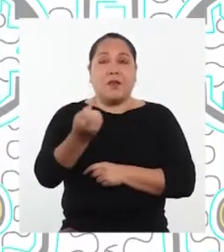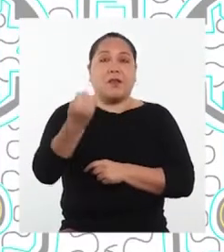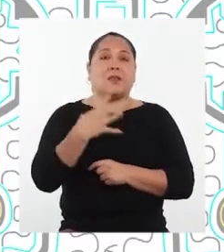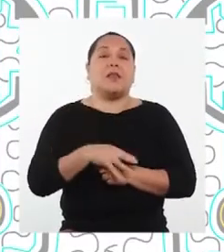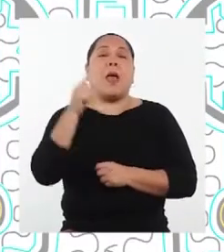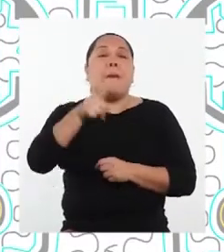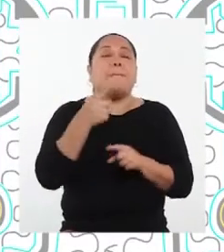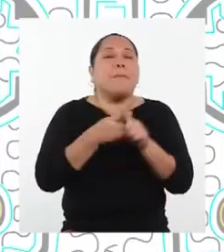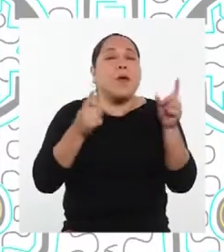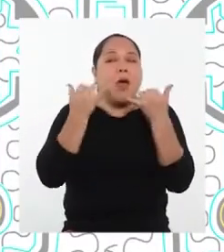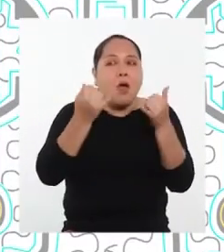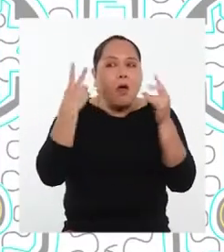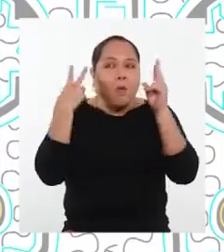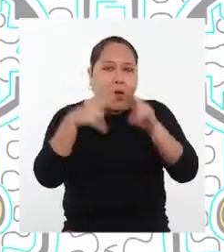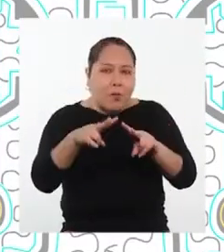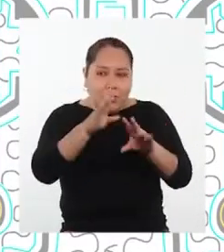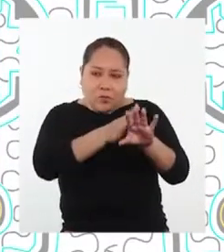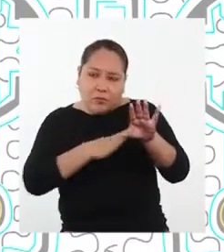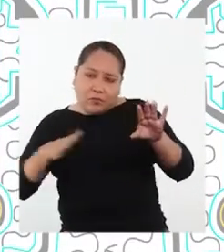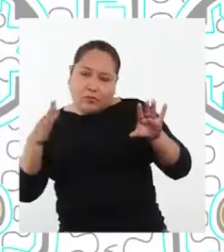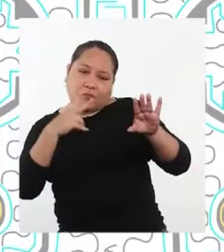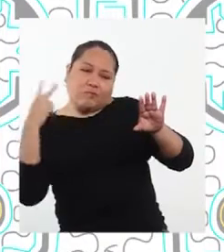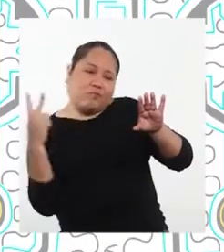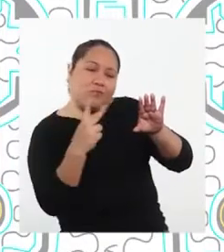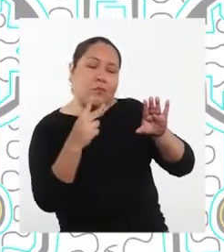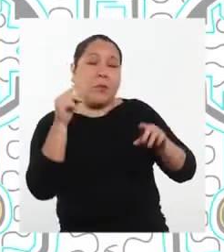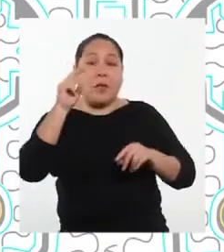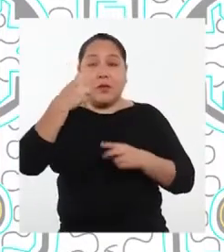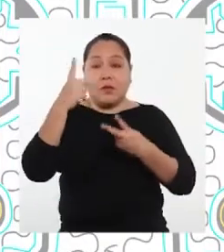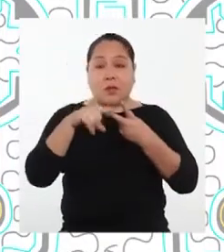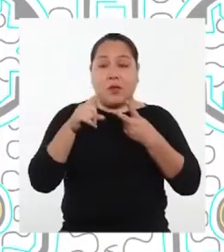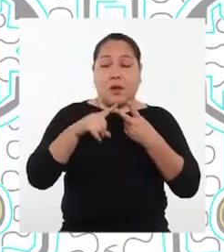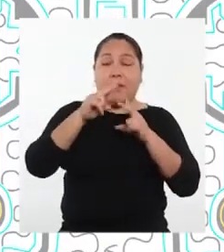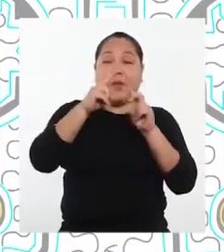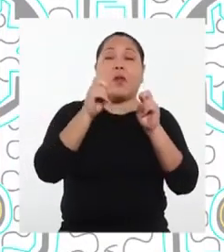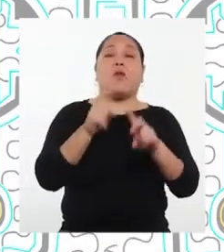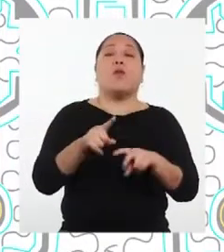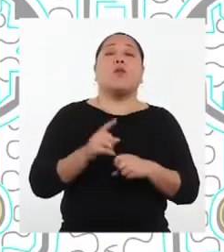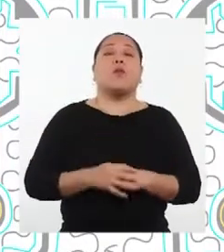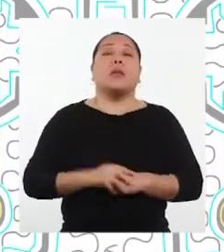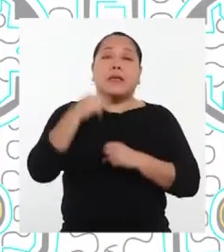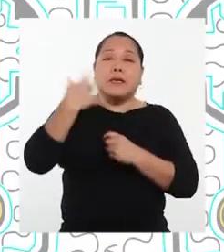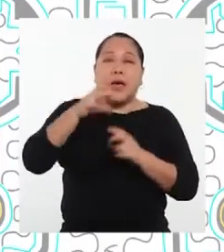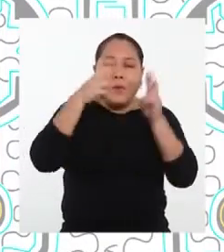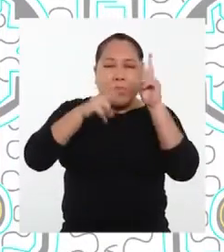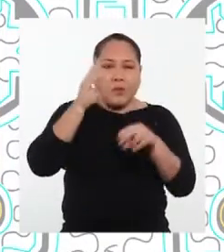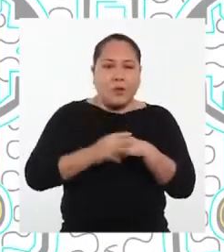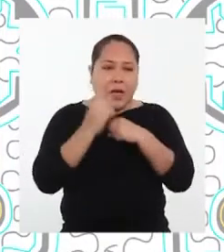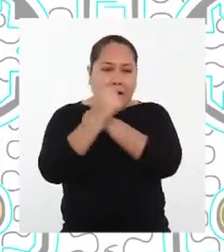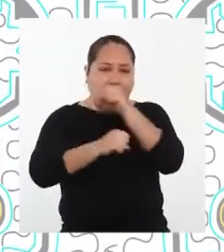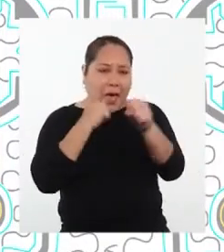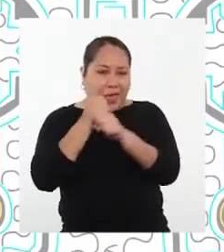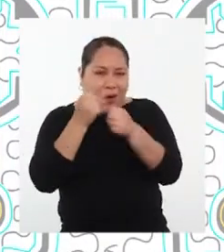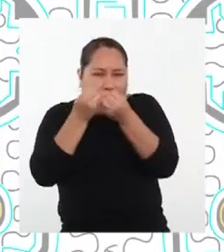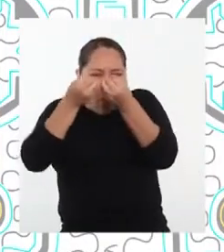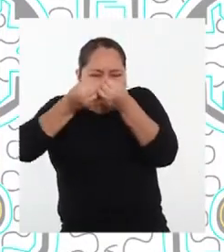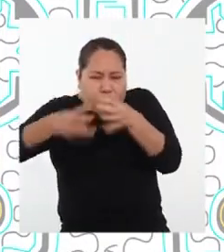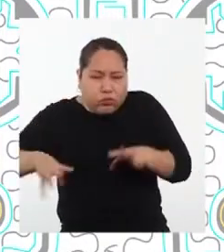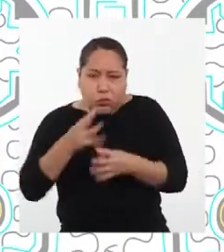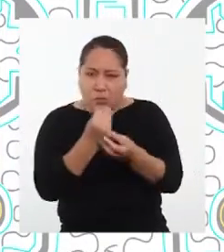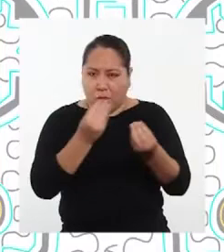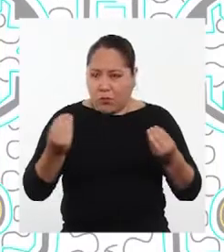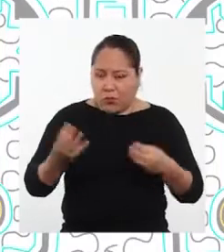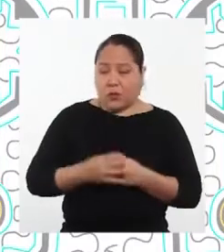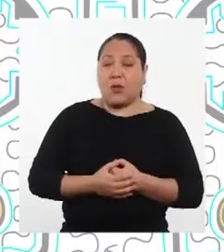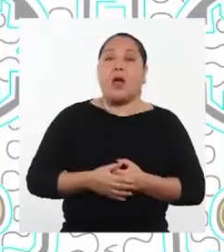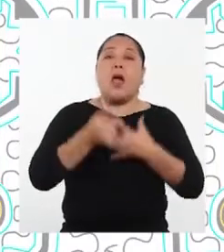en decir eso. Ahora, veámoslo por el otro lado. Nuestra segunda pregunta. Ya que hemos visto en qué año hemos perdido la